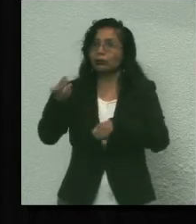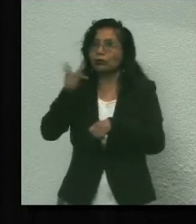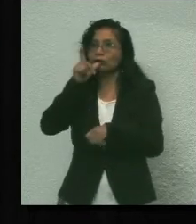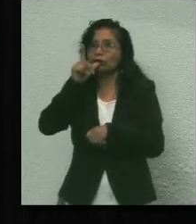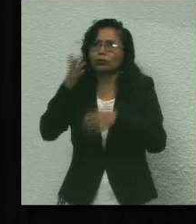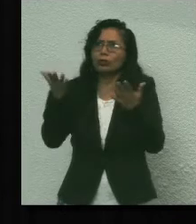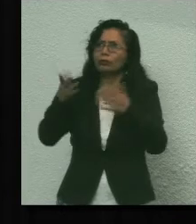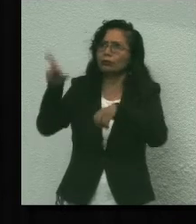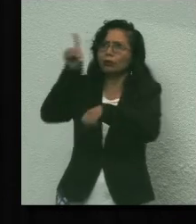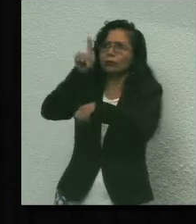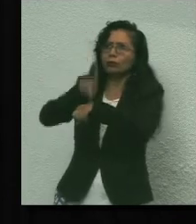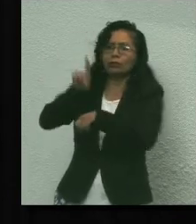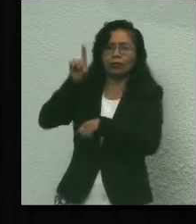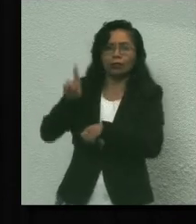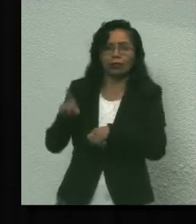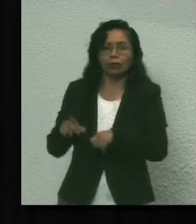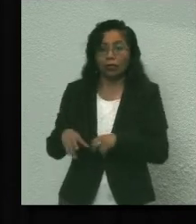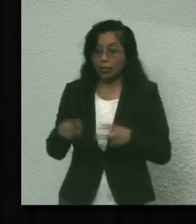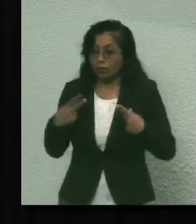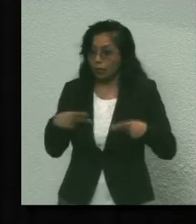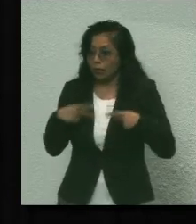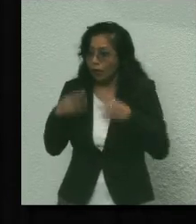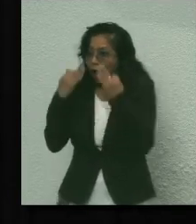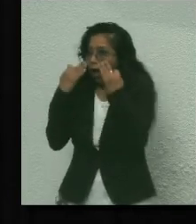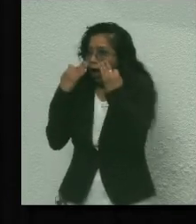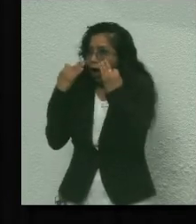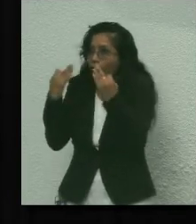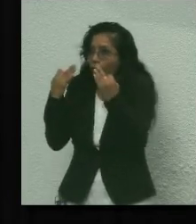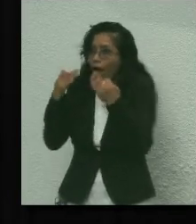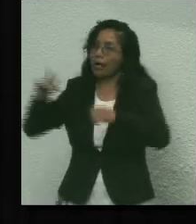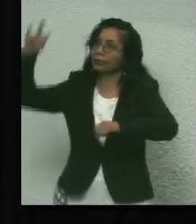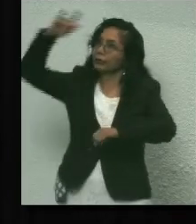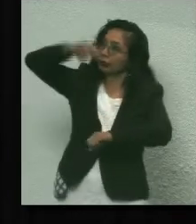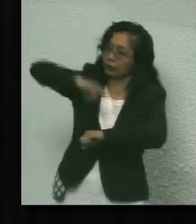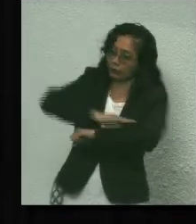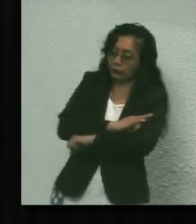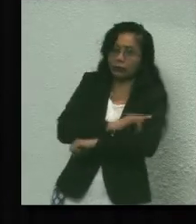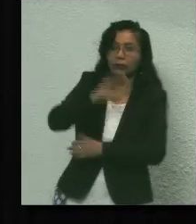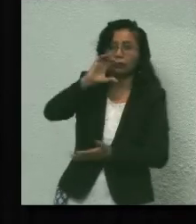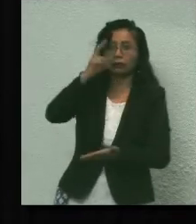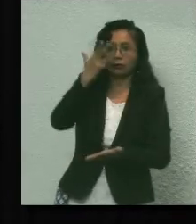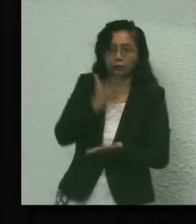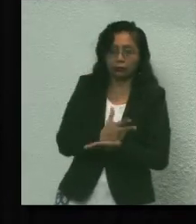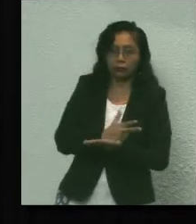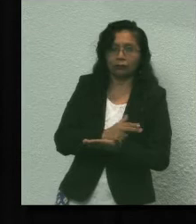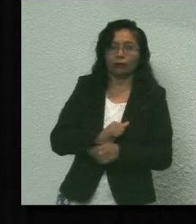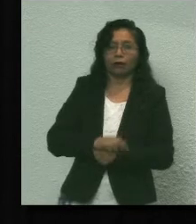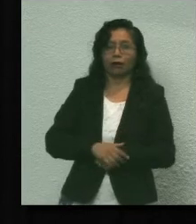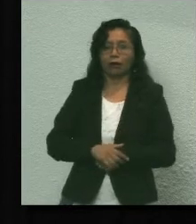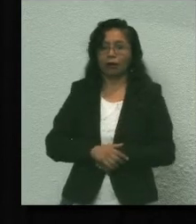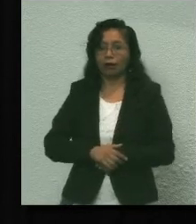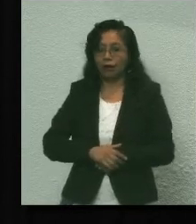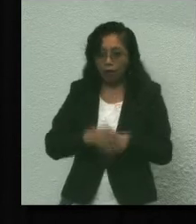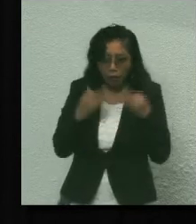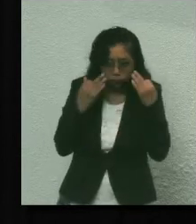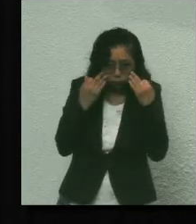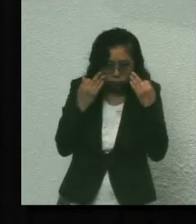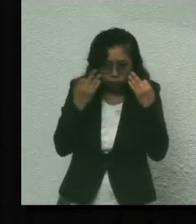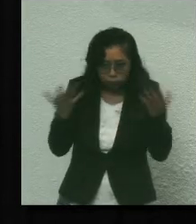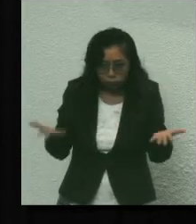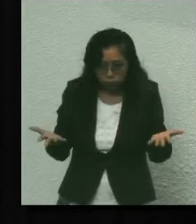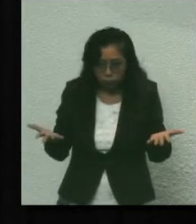y ante decenas de testigos en el aeropuerto de chetumal evidenciando la falta